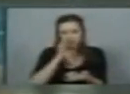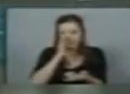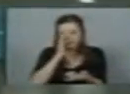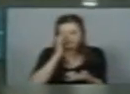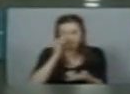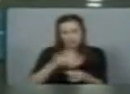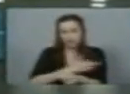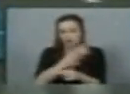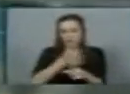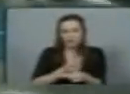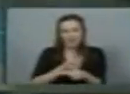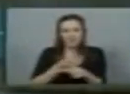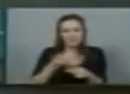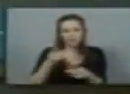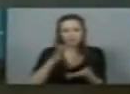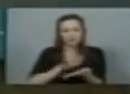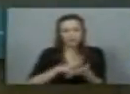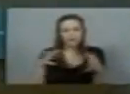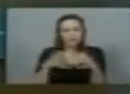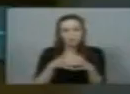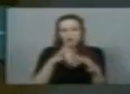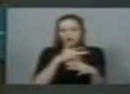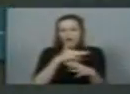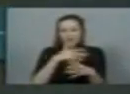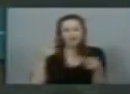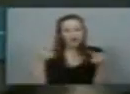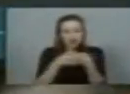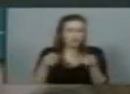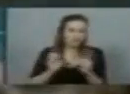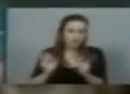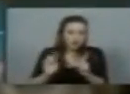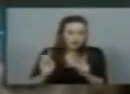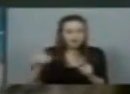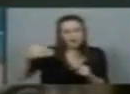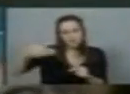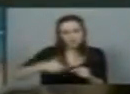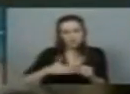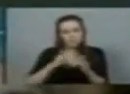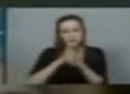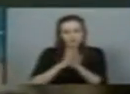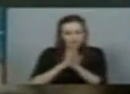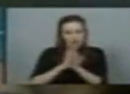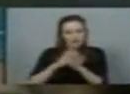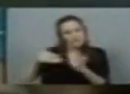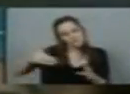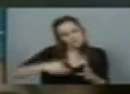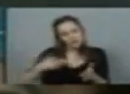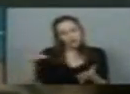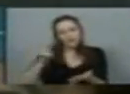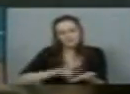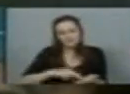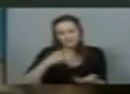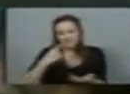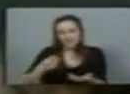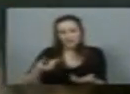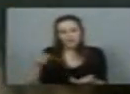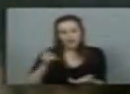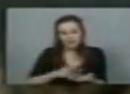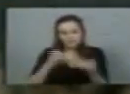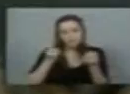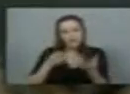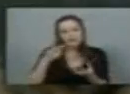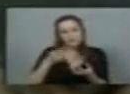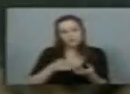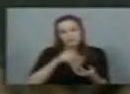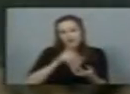al grupo Clarín de no respetar la ley, señor Moreno. Le pido que mida su palabra. Señor Aranda, se lo vuelvo a decir, porque usted